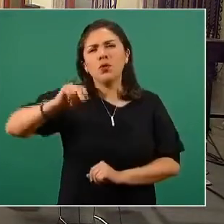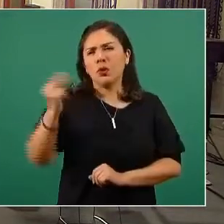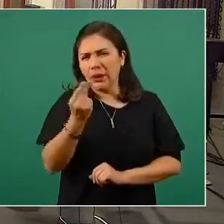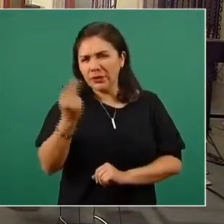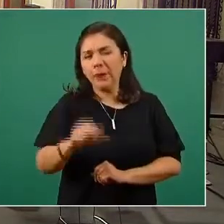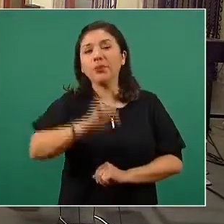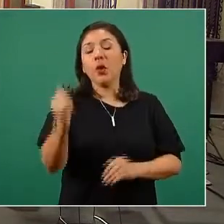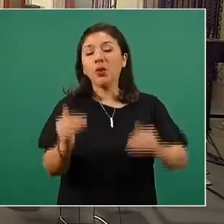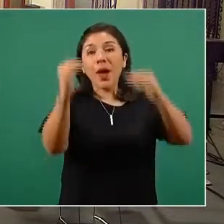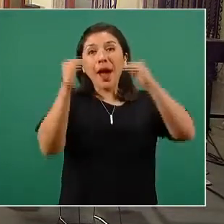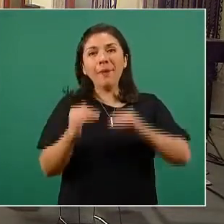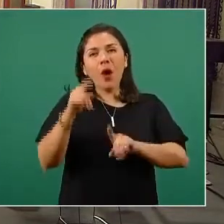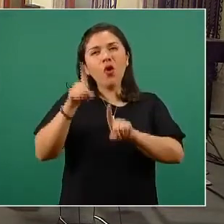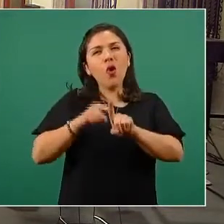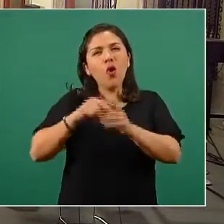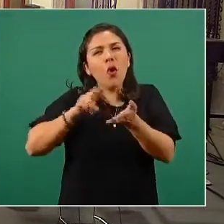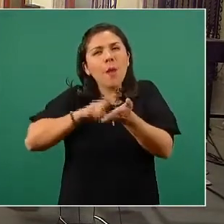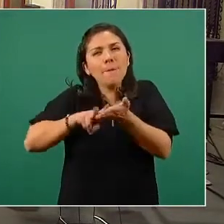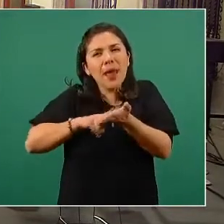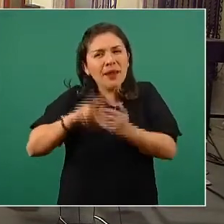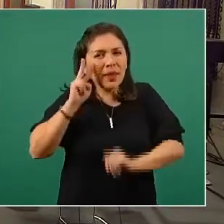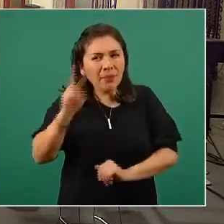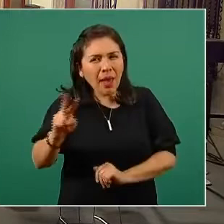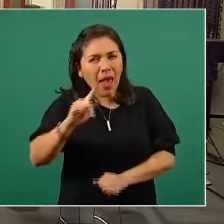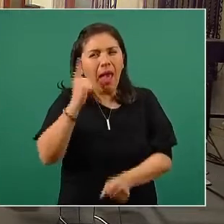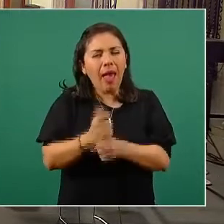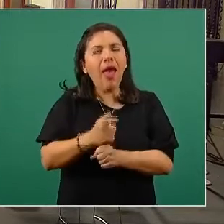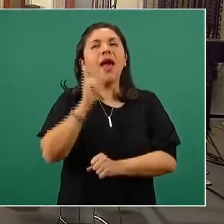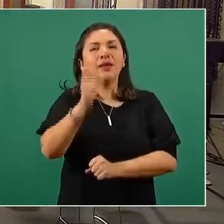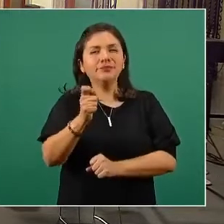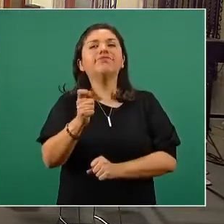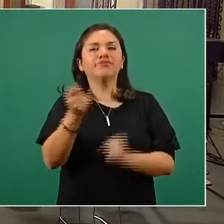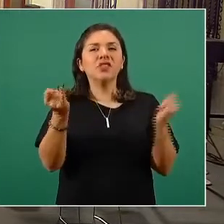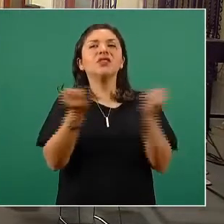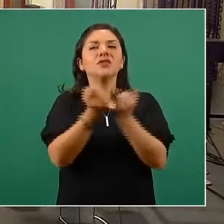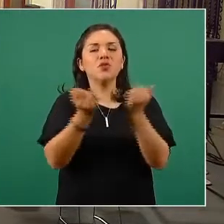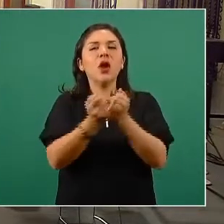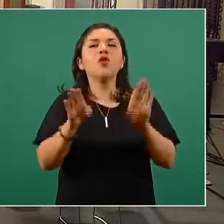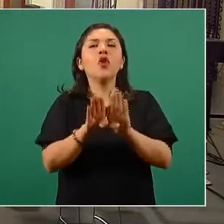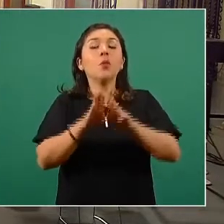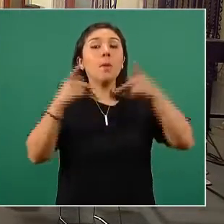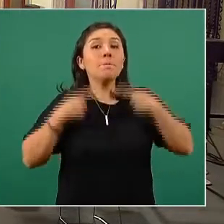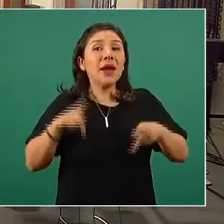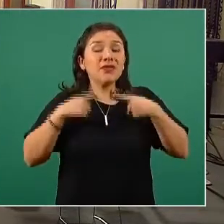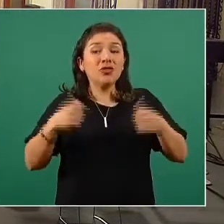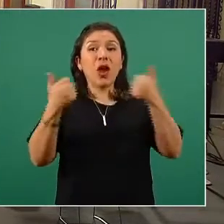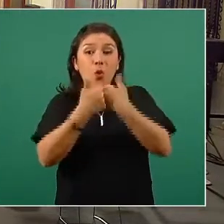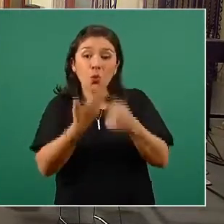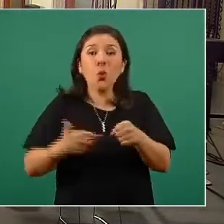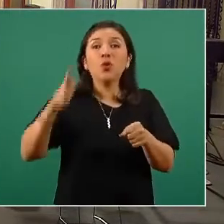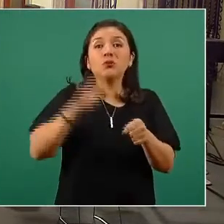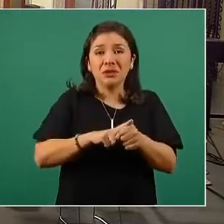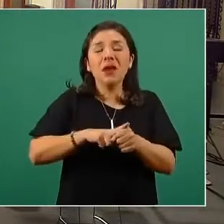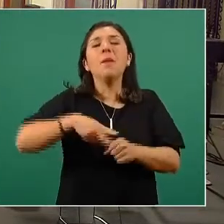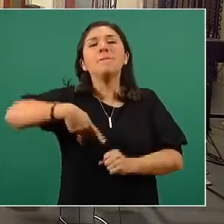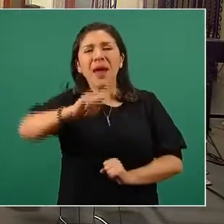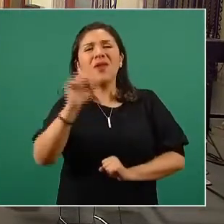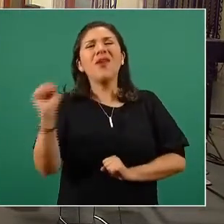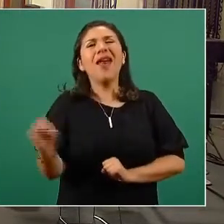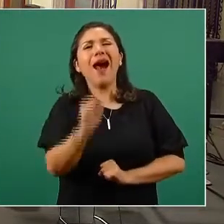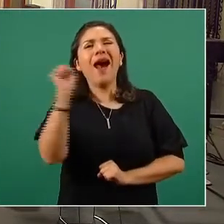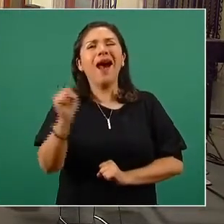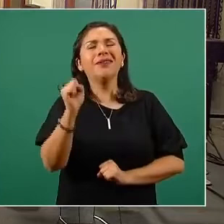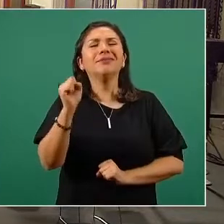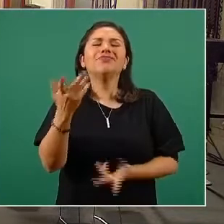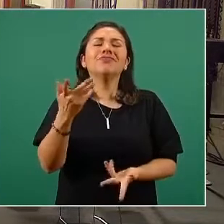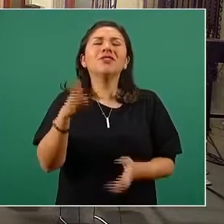la curva en color verde, podemos identificar también la distribución de las personas hospitalizadas que desafortunadamente